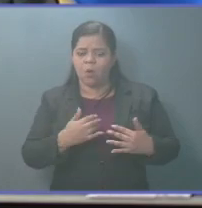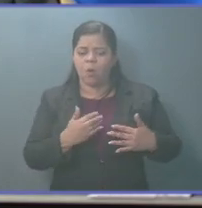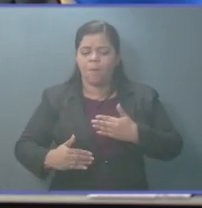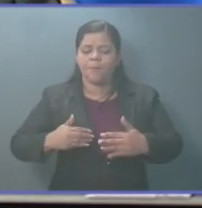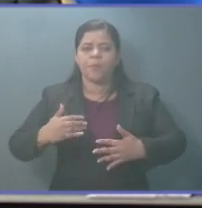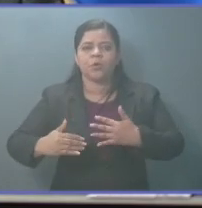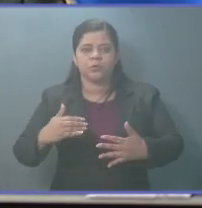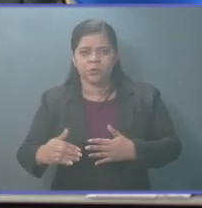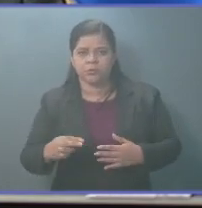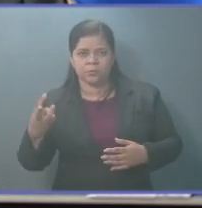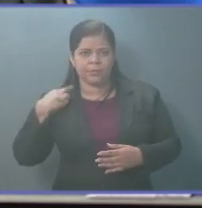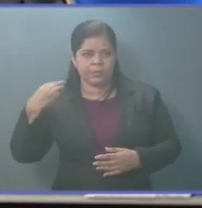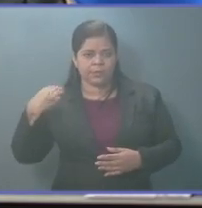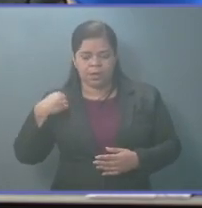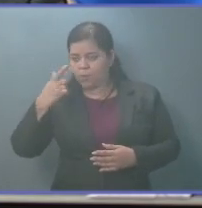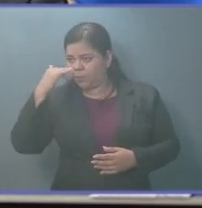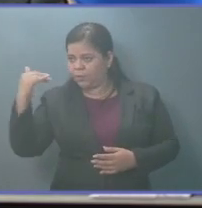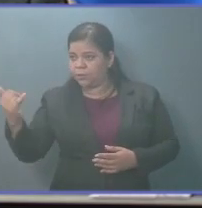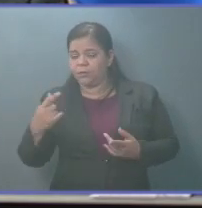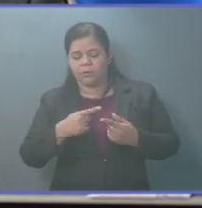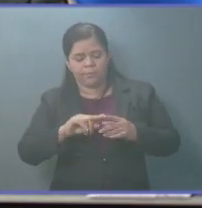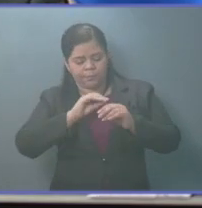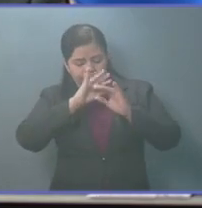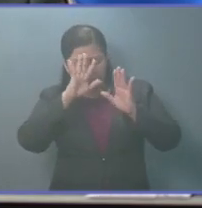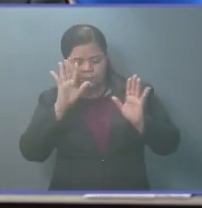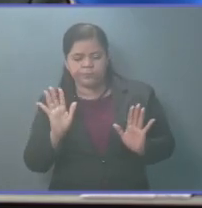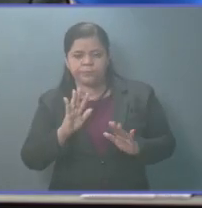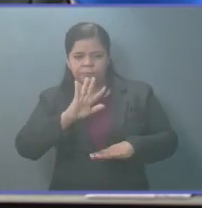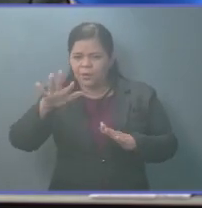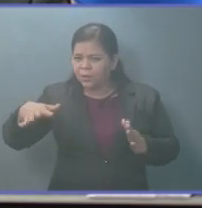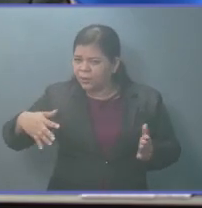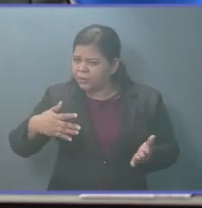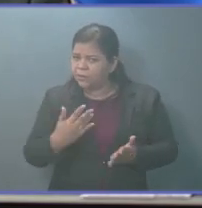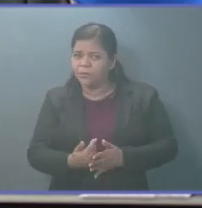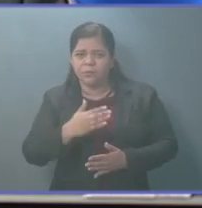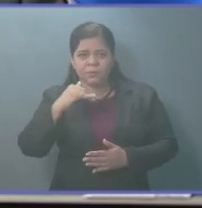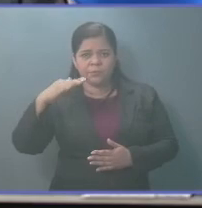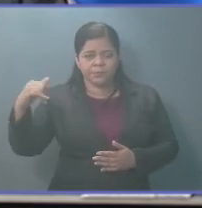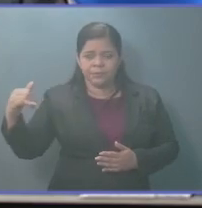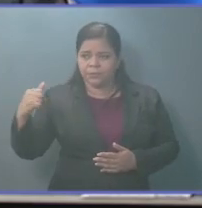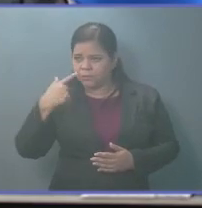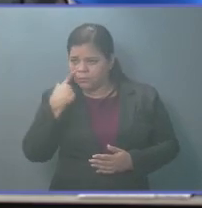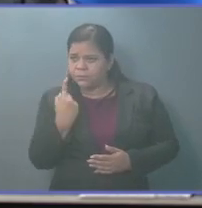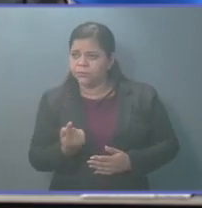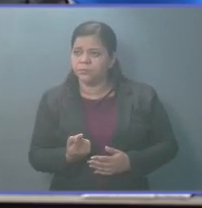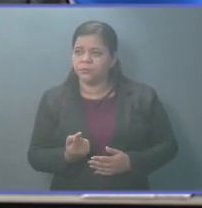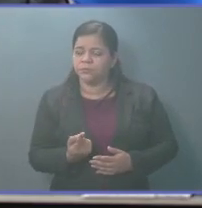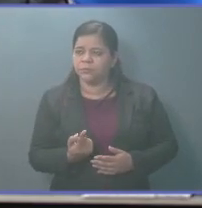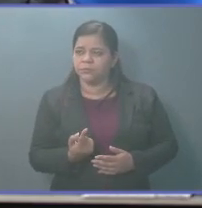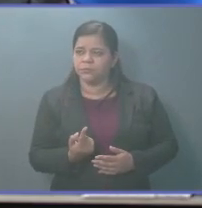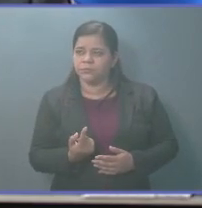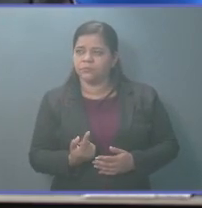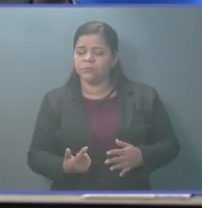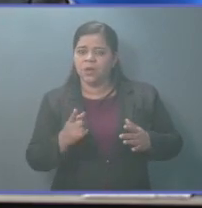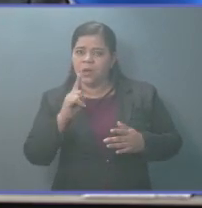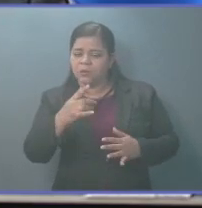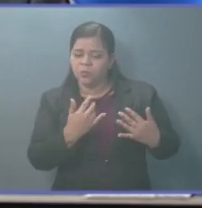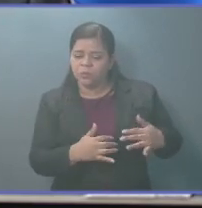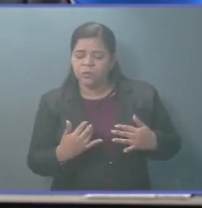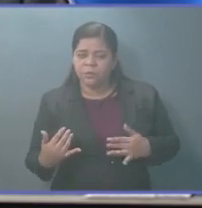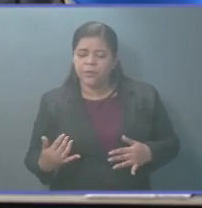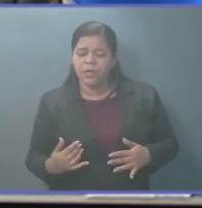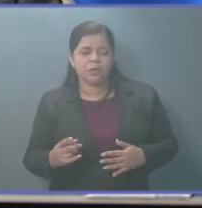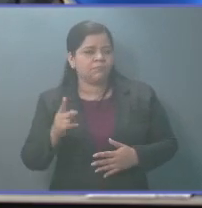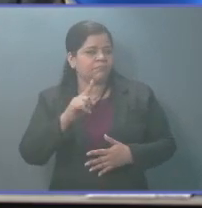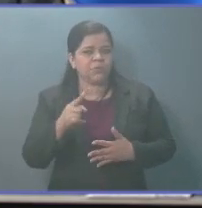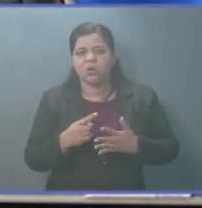tampoco política, pero obviamente ante los ojos de todo el pueblo salvadoreño fue una ocupación ilegal